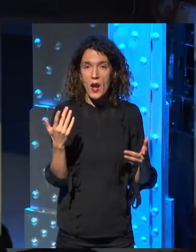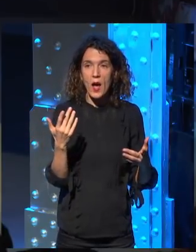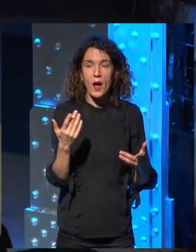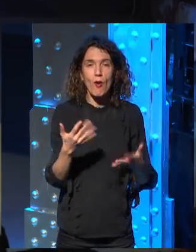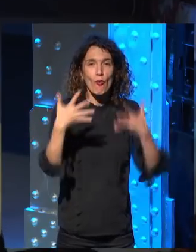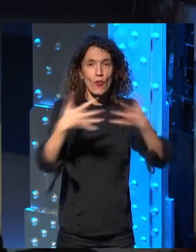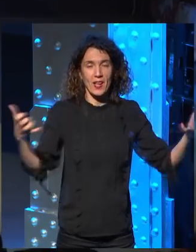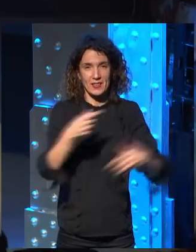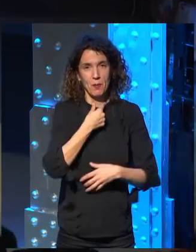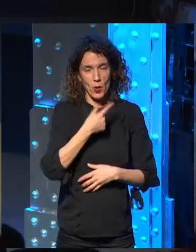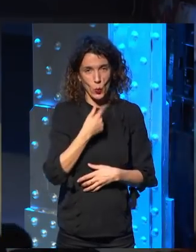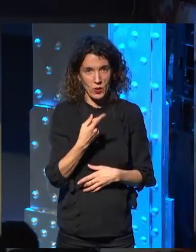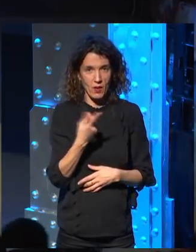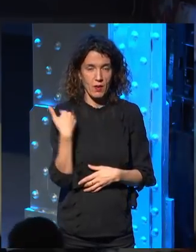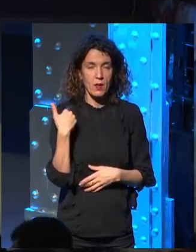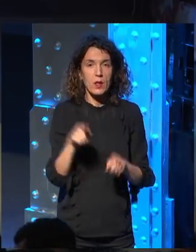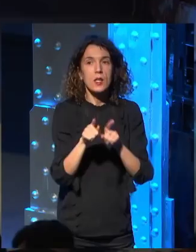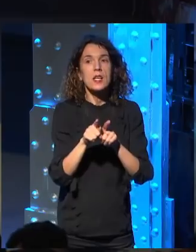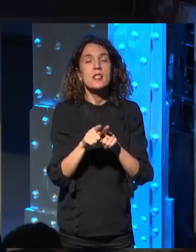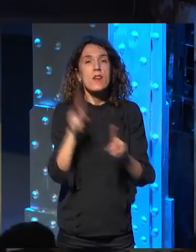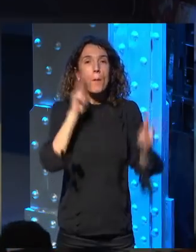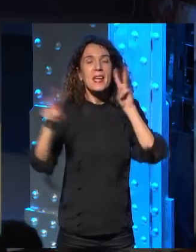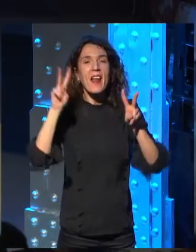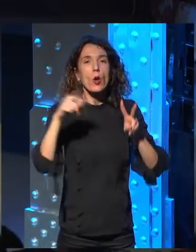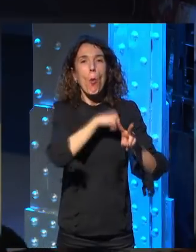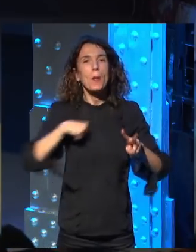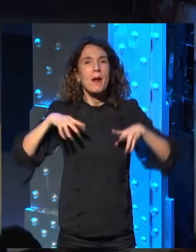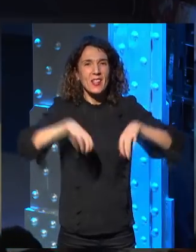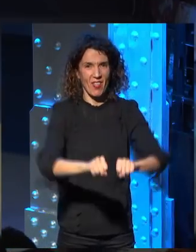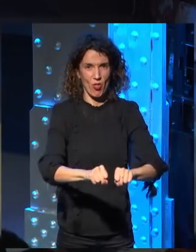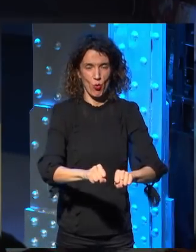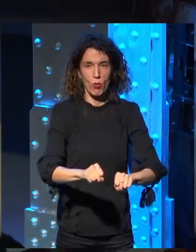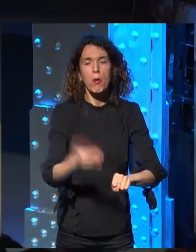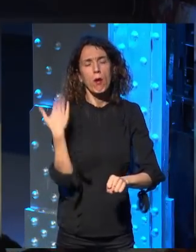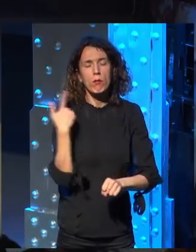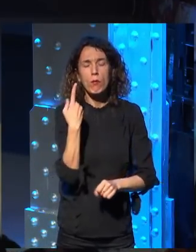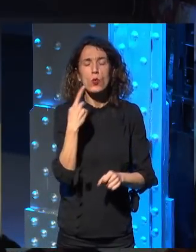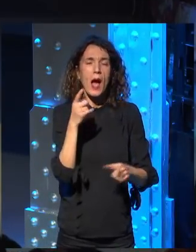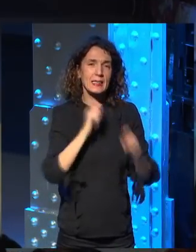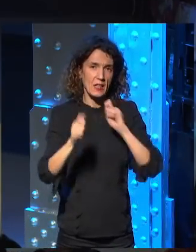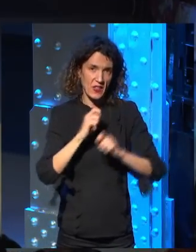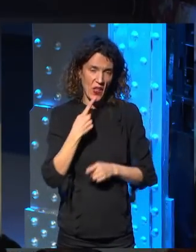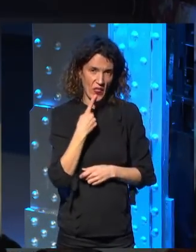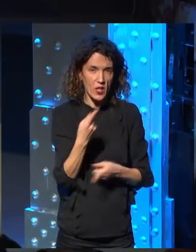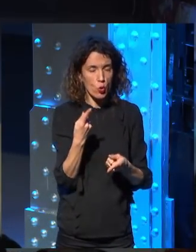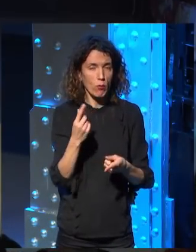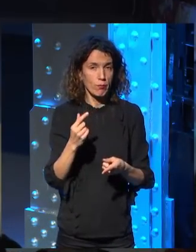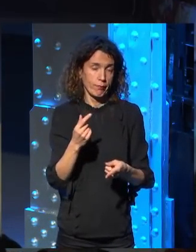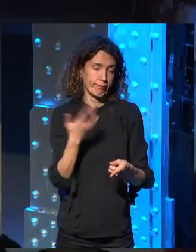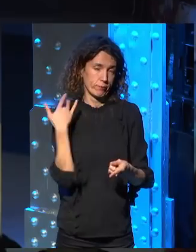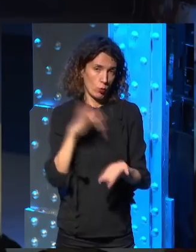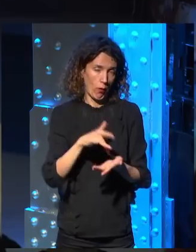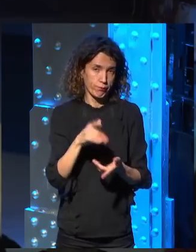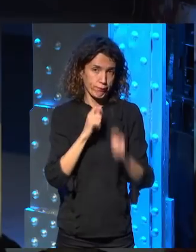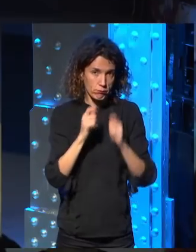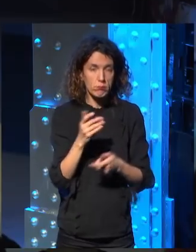que a mí me encanta, dices que nos está privatizando la mirada, lo has dicho en una de las entrevistas que has concedido, y